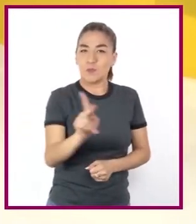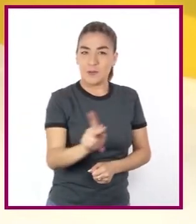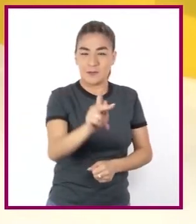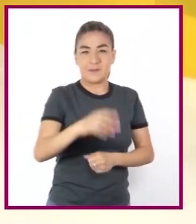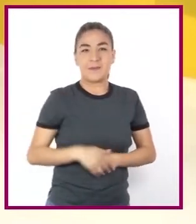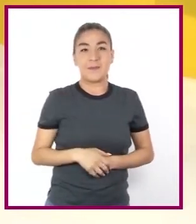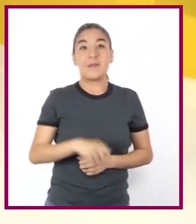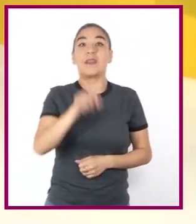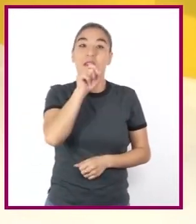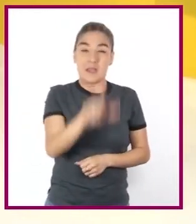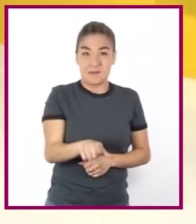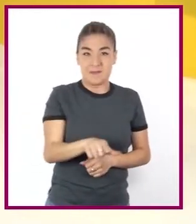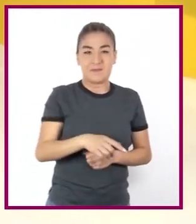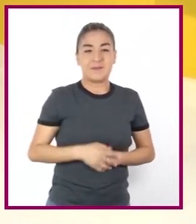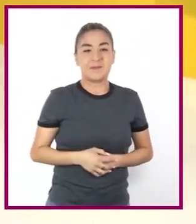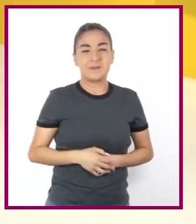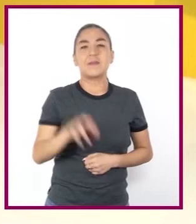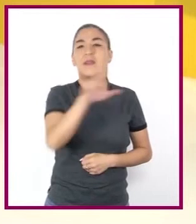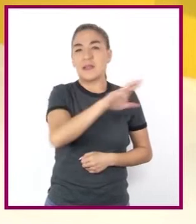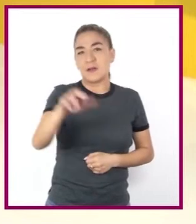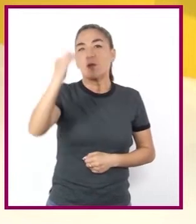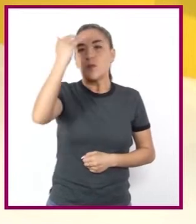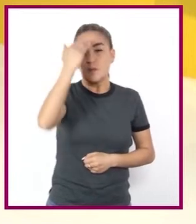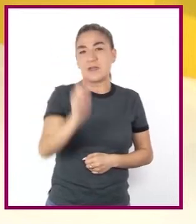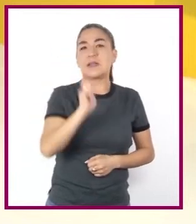al mismo tiempo que reconoce una